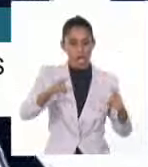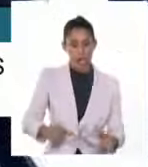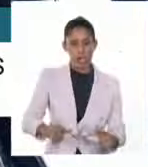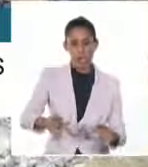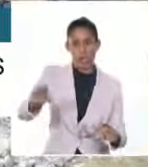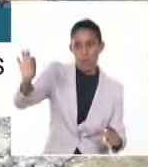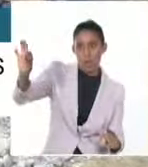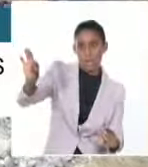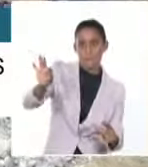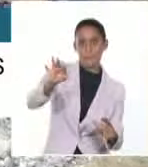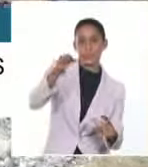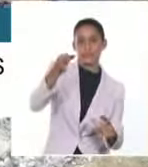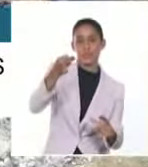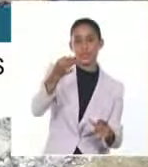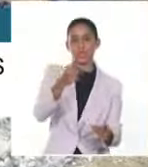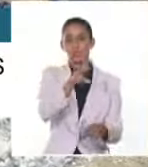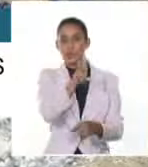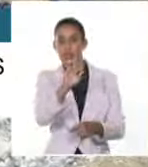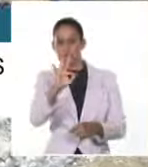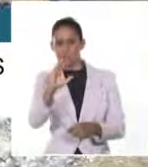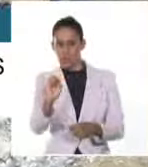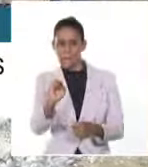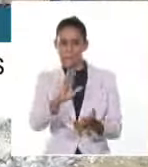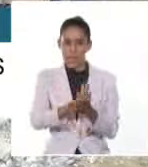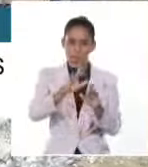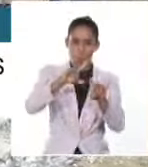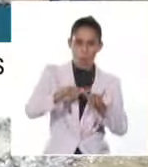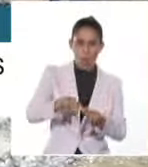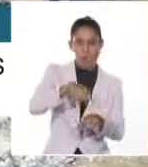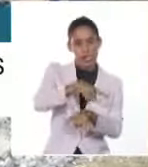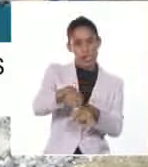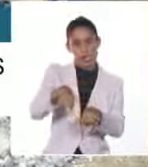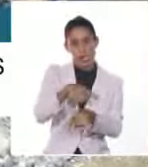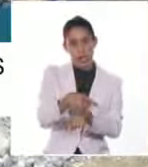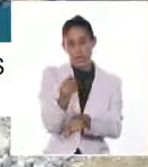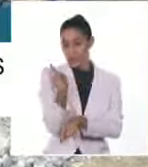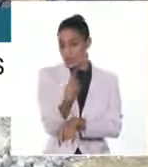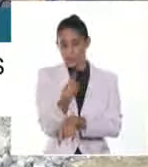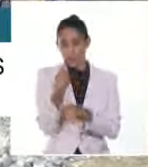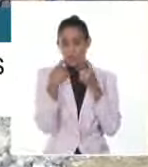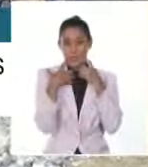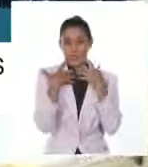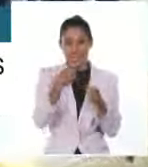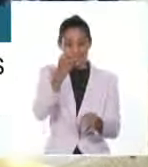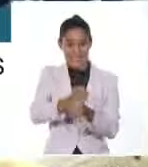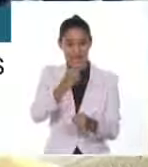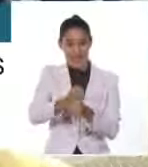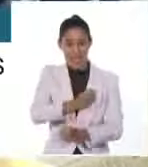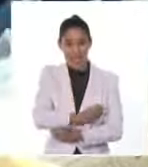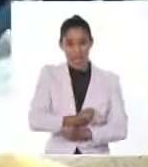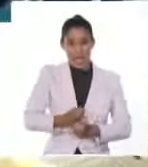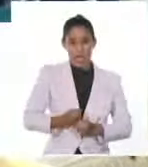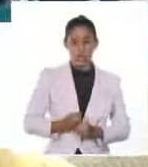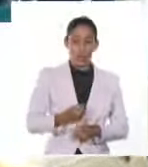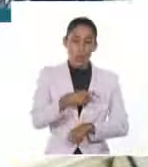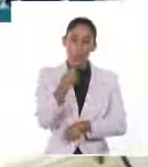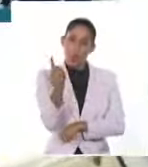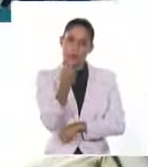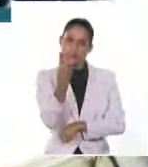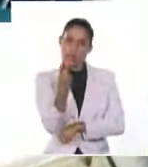de 21.8 megawatts. Pero nosotros, trabajando inclusive una hora extra, dos horas